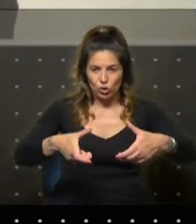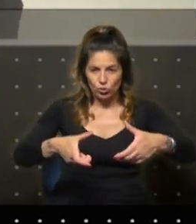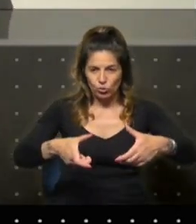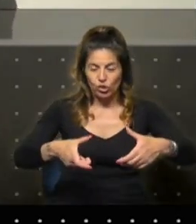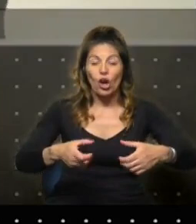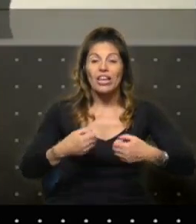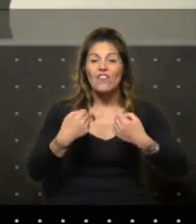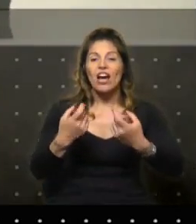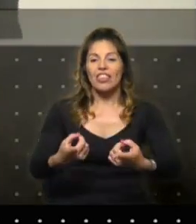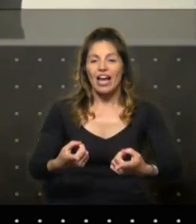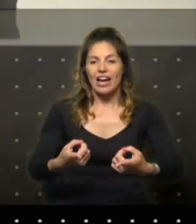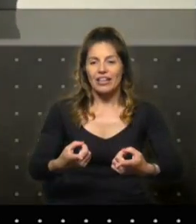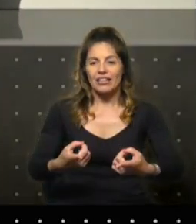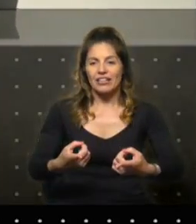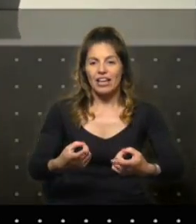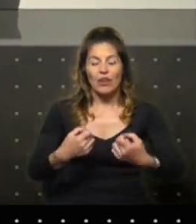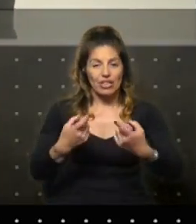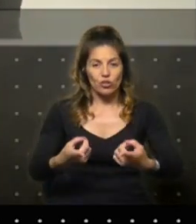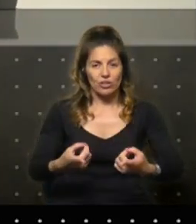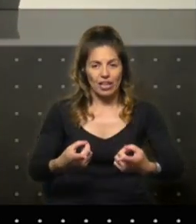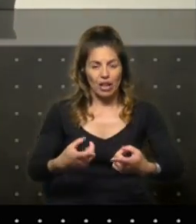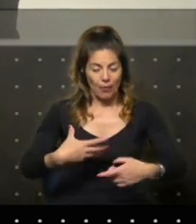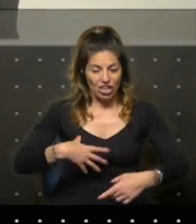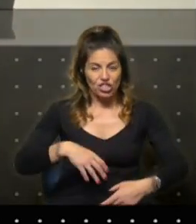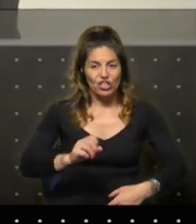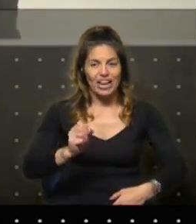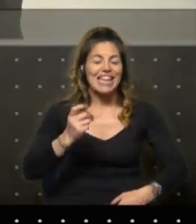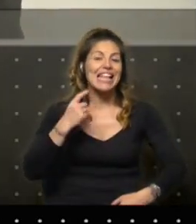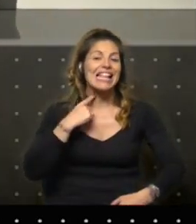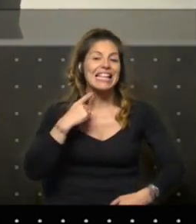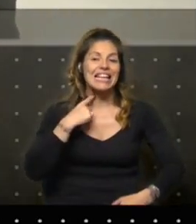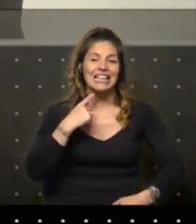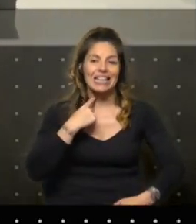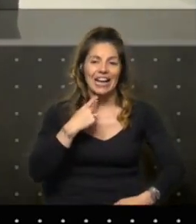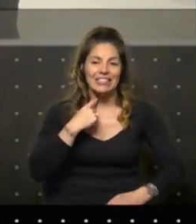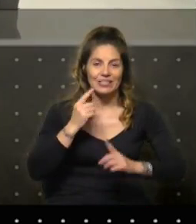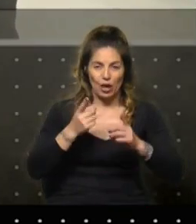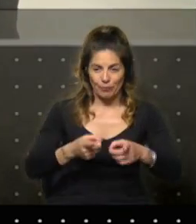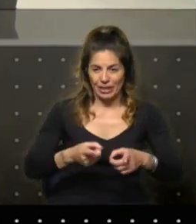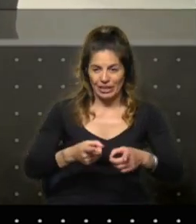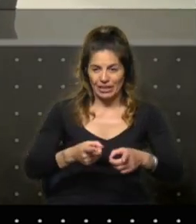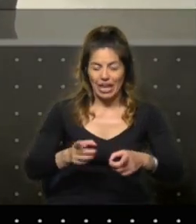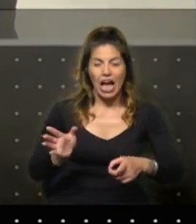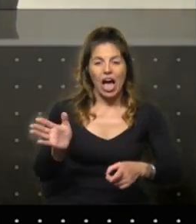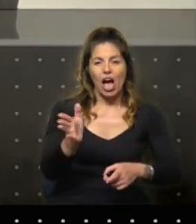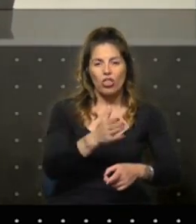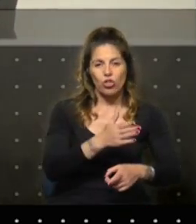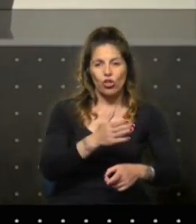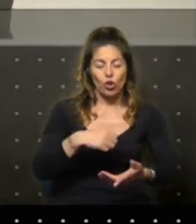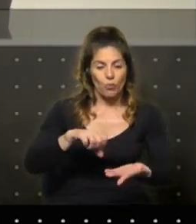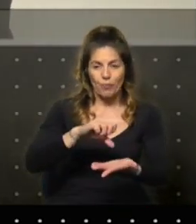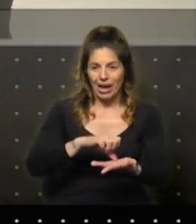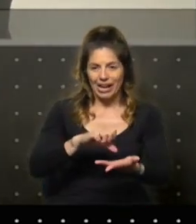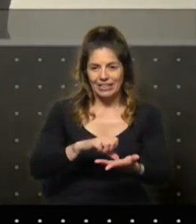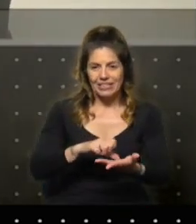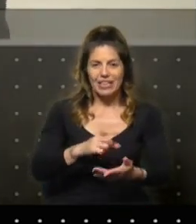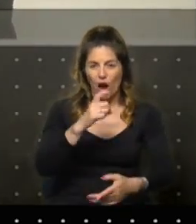iba a suministrar eh va a suministrar transportar el gas eh También a a todo nuestro país provincia